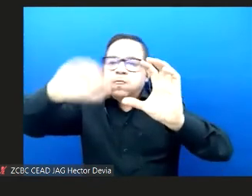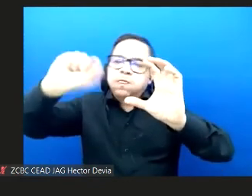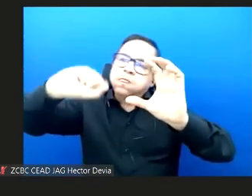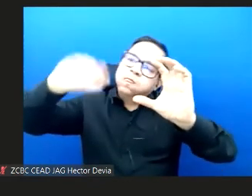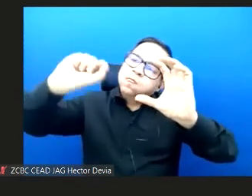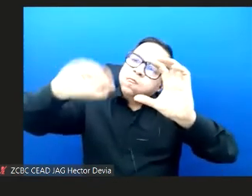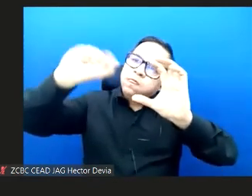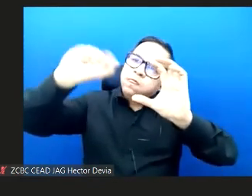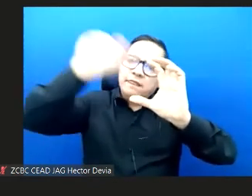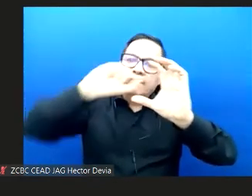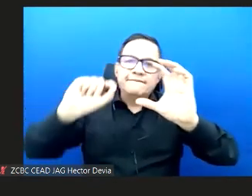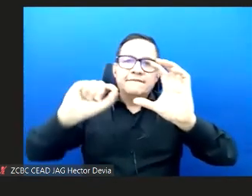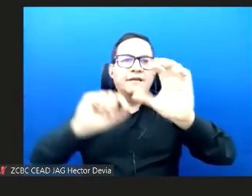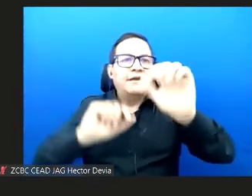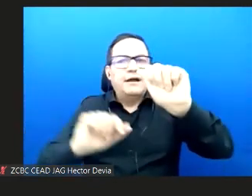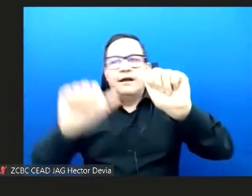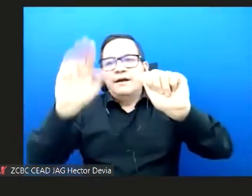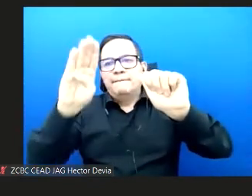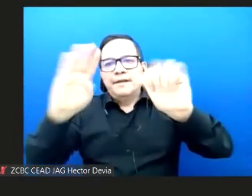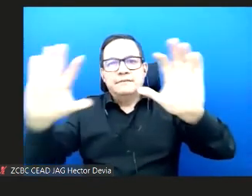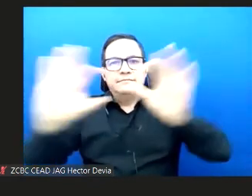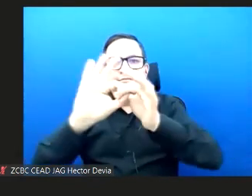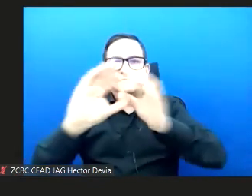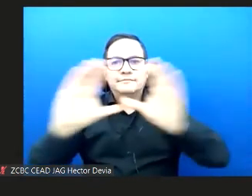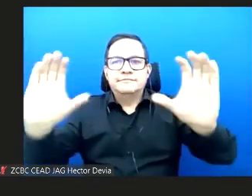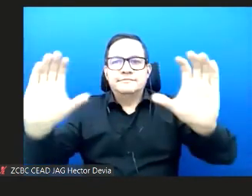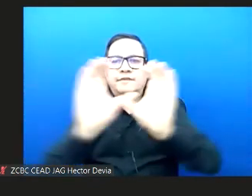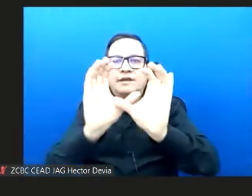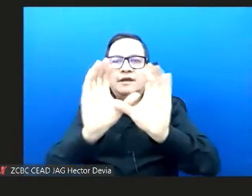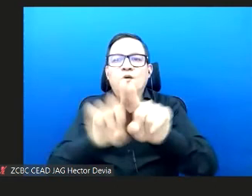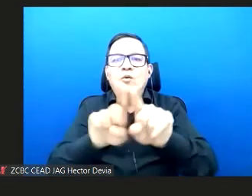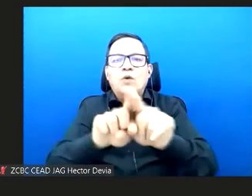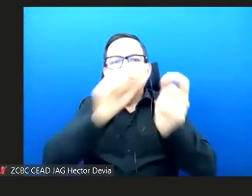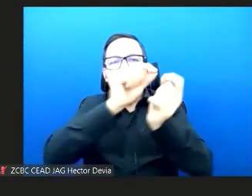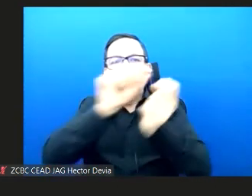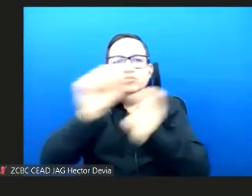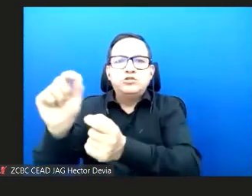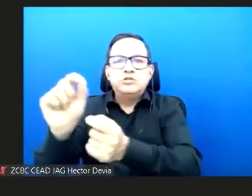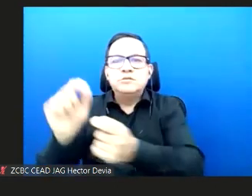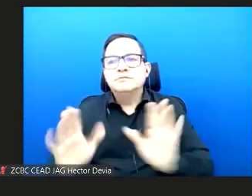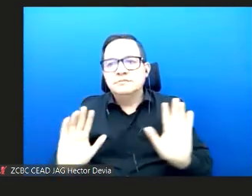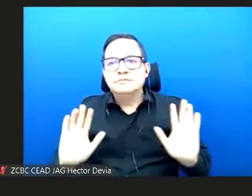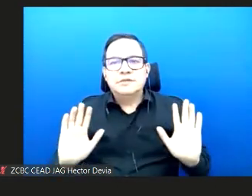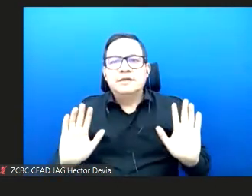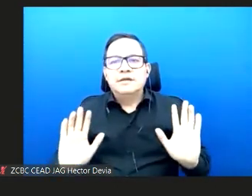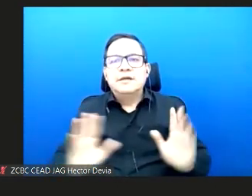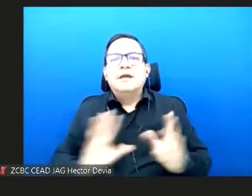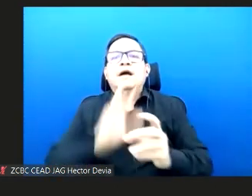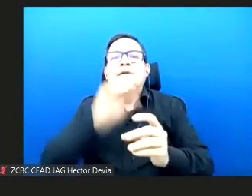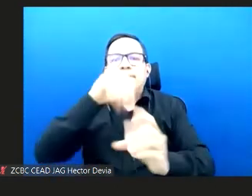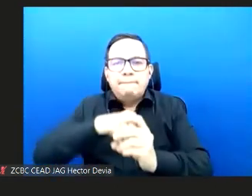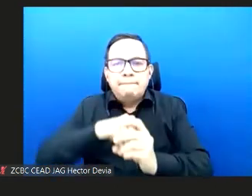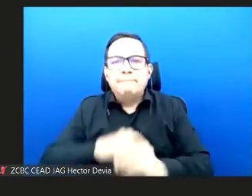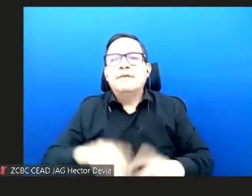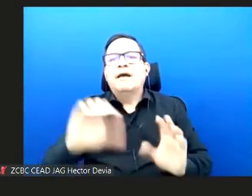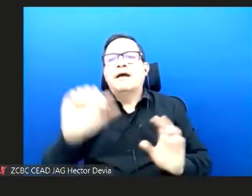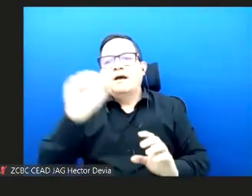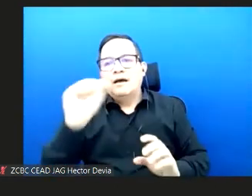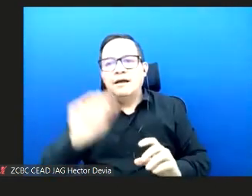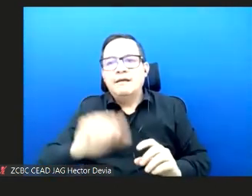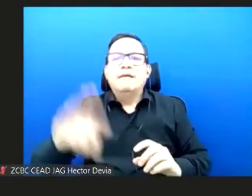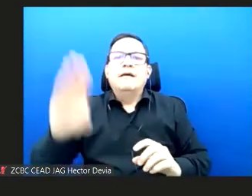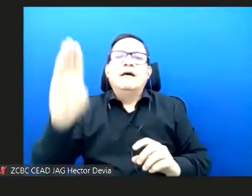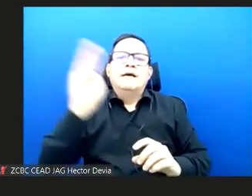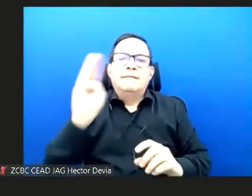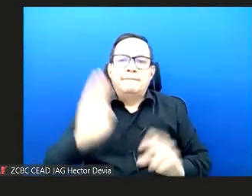estamos en A unión B, tenemos que hacer la sumatoria de los elementos que se encuentren tanto en A como en B, porque nos está